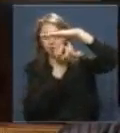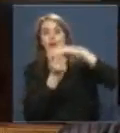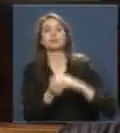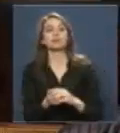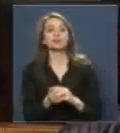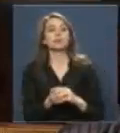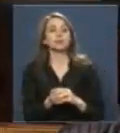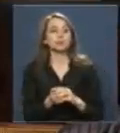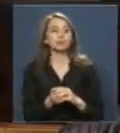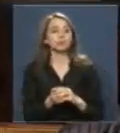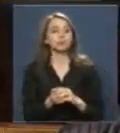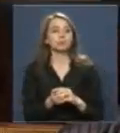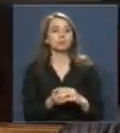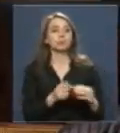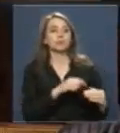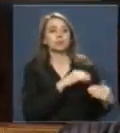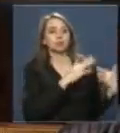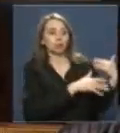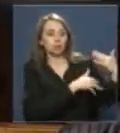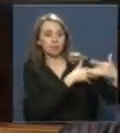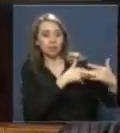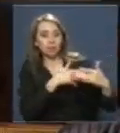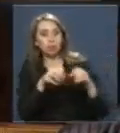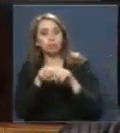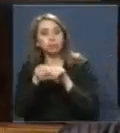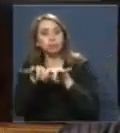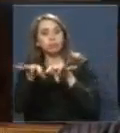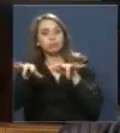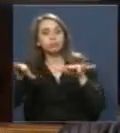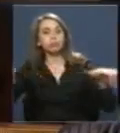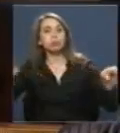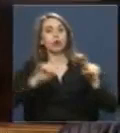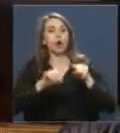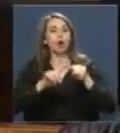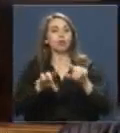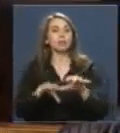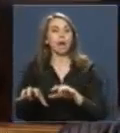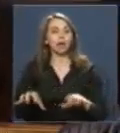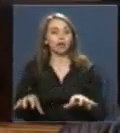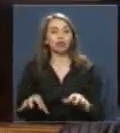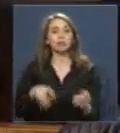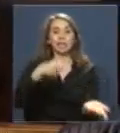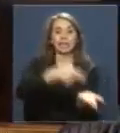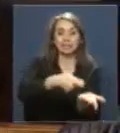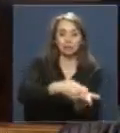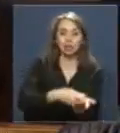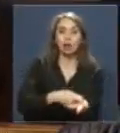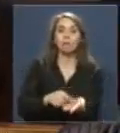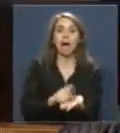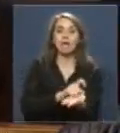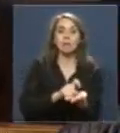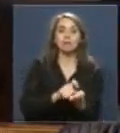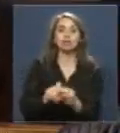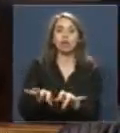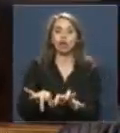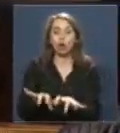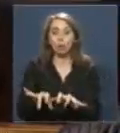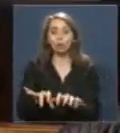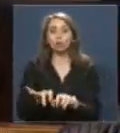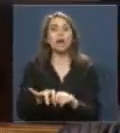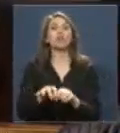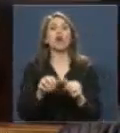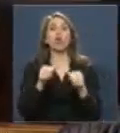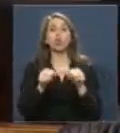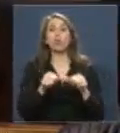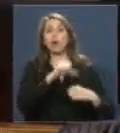Práctica que con el transcurso del tiempo se va extendiendo a otros objetos de consumo, como impresoras, computadores y una gran cantidad de